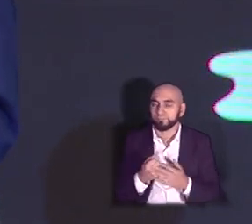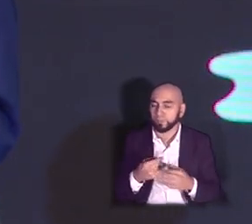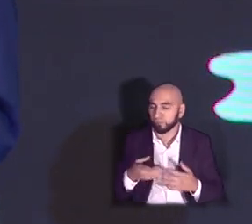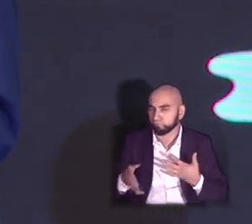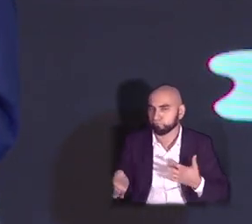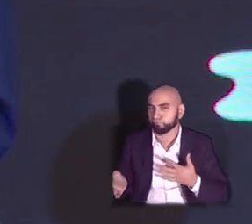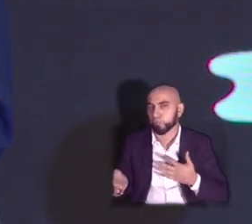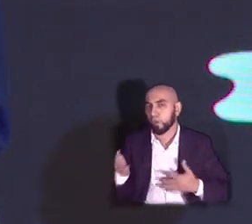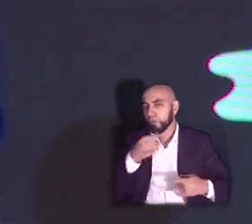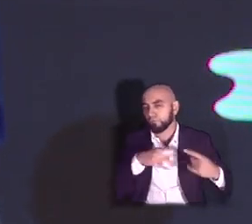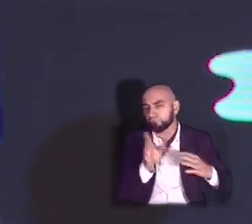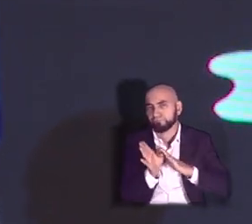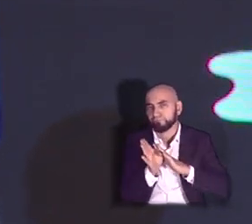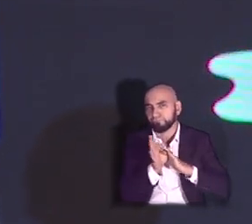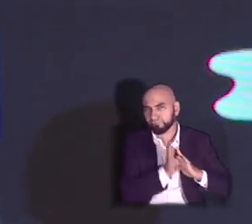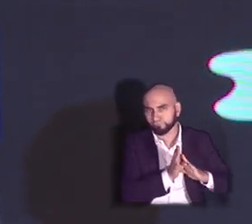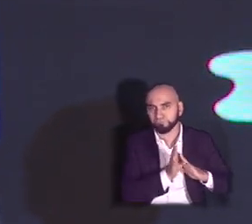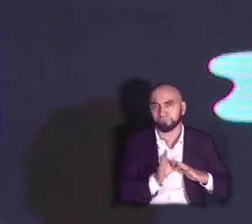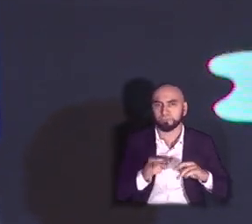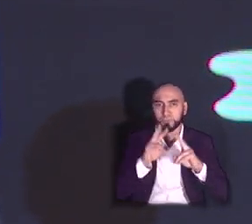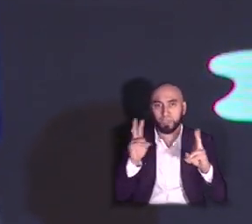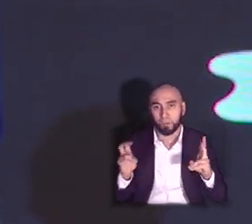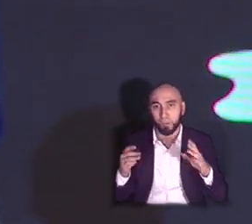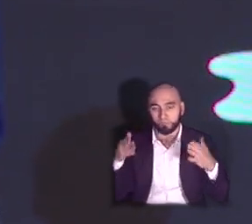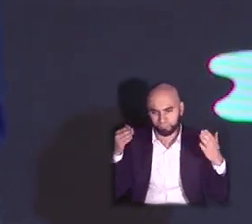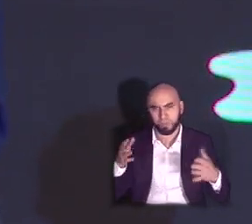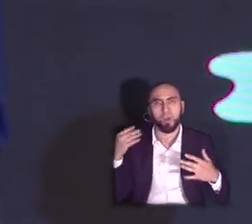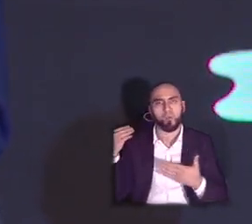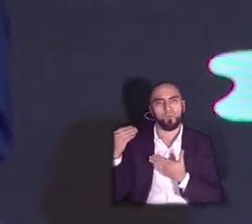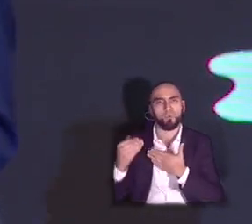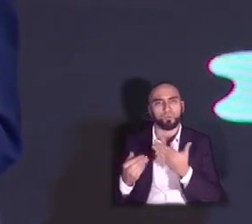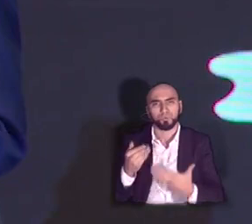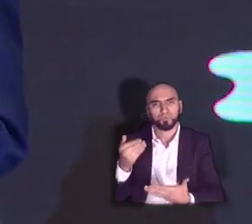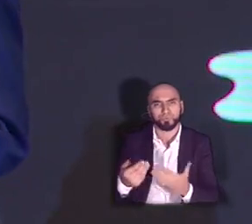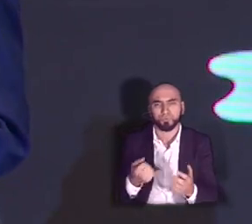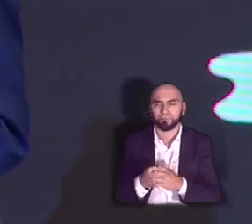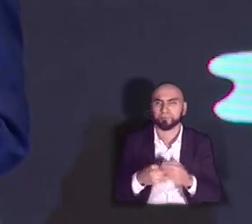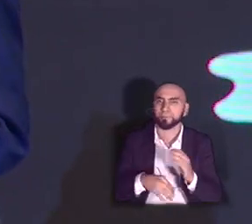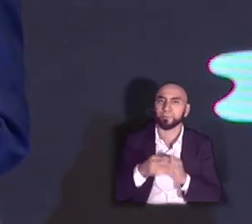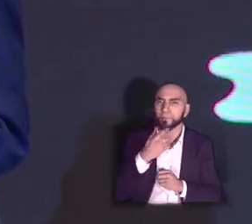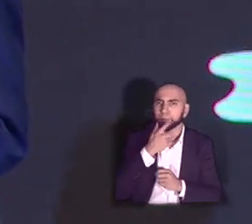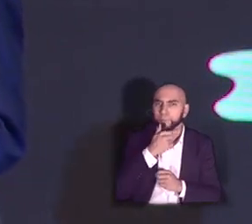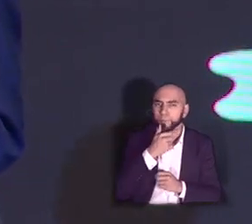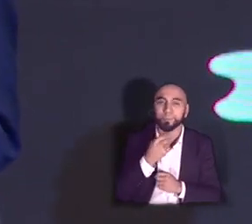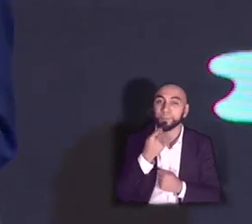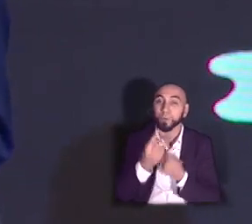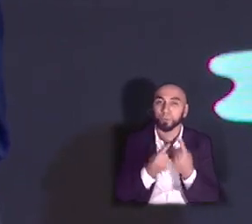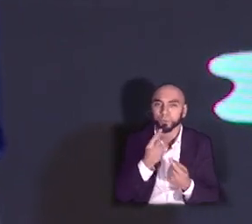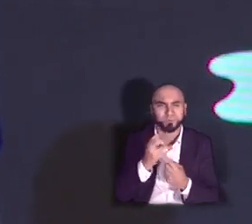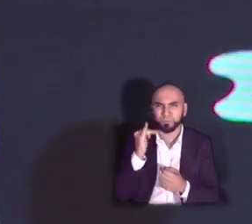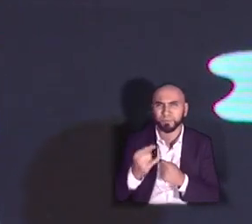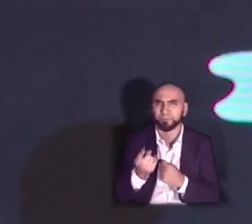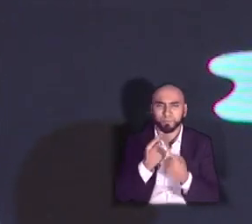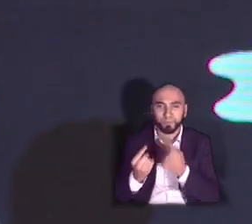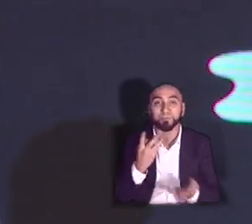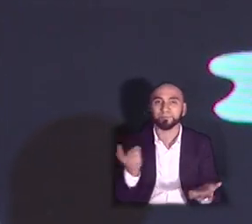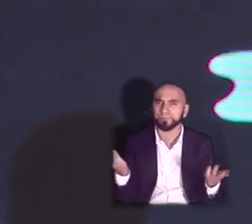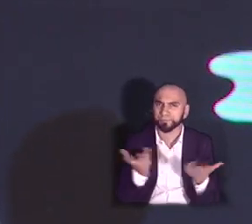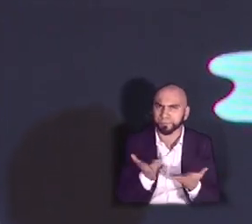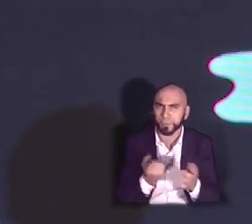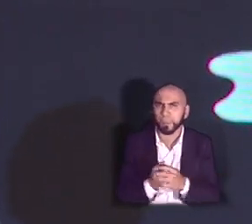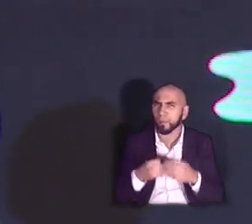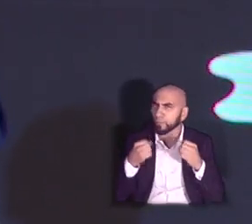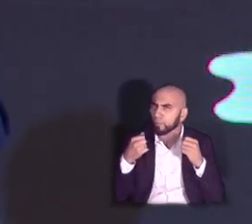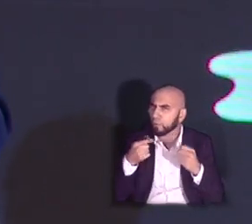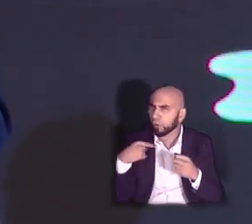la escala de tiempo de evolución, que es mi campo, la pregunta más común que a mí siempre me preguntan después de las charlas es: ¿podemos